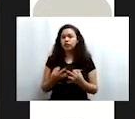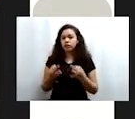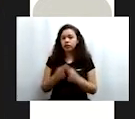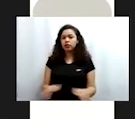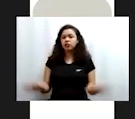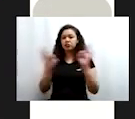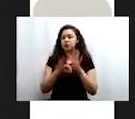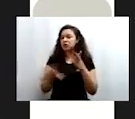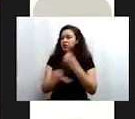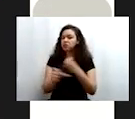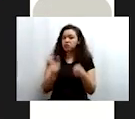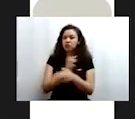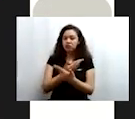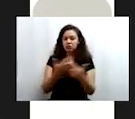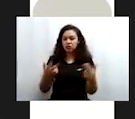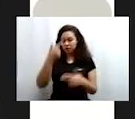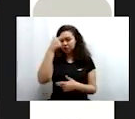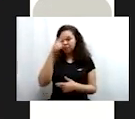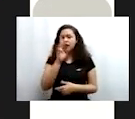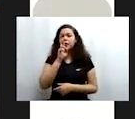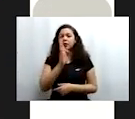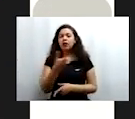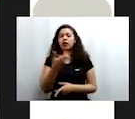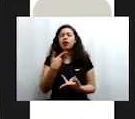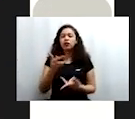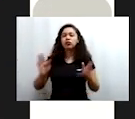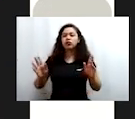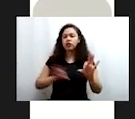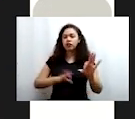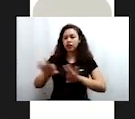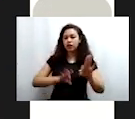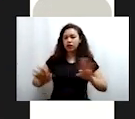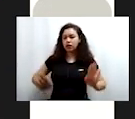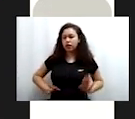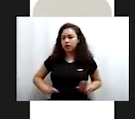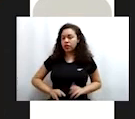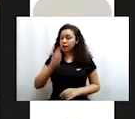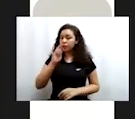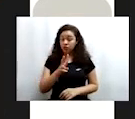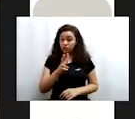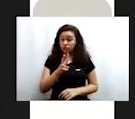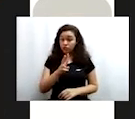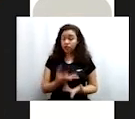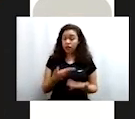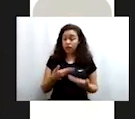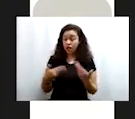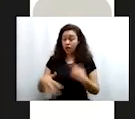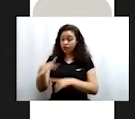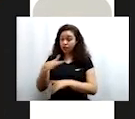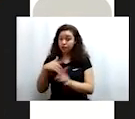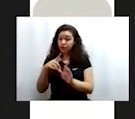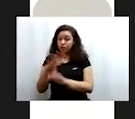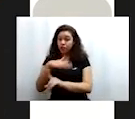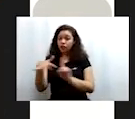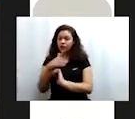cualquier recurso para mejorar la condición de las labores. ¿Estamos? Ahora, el entorno legal también nos invita